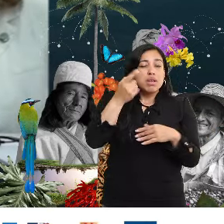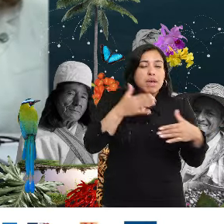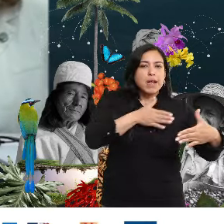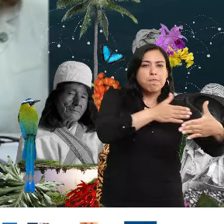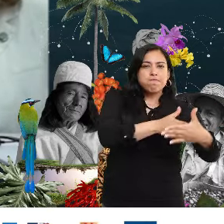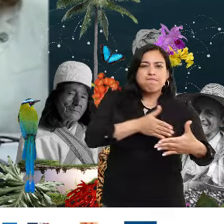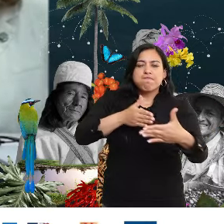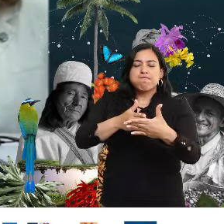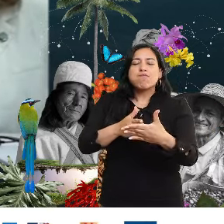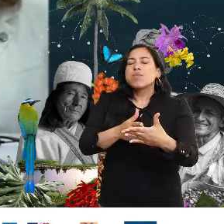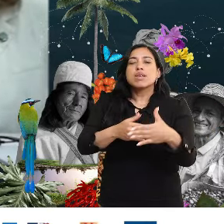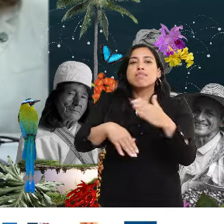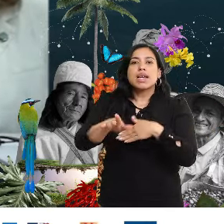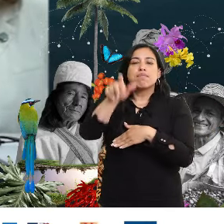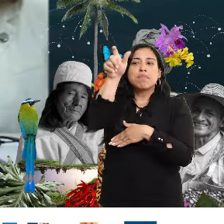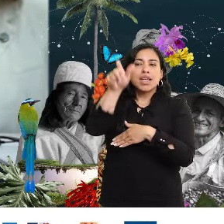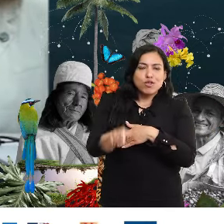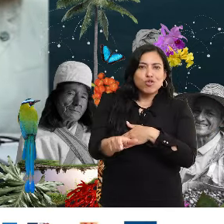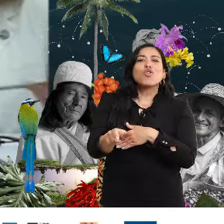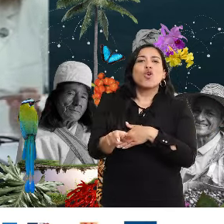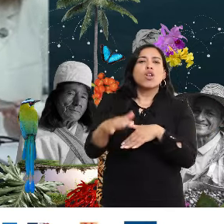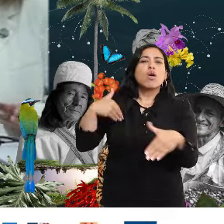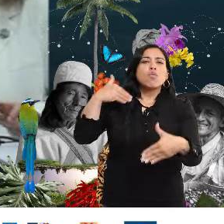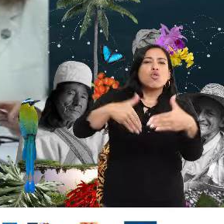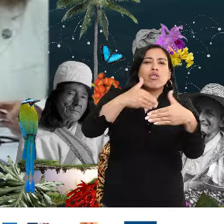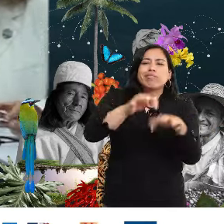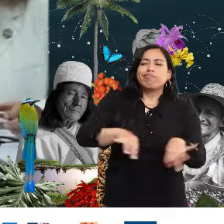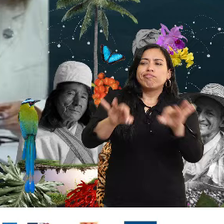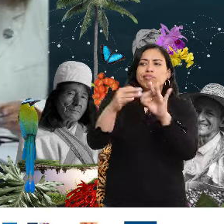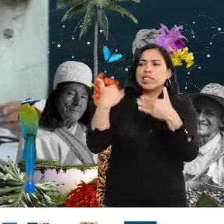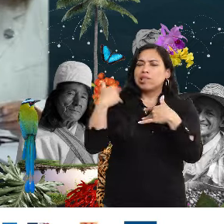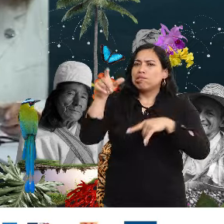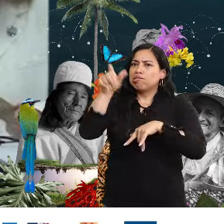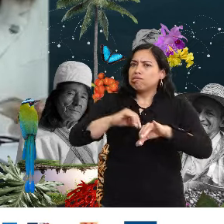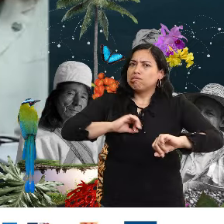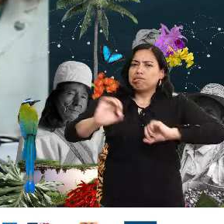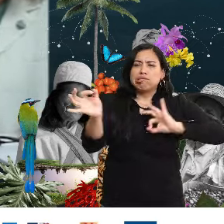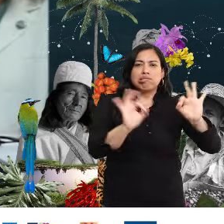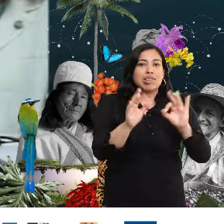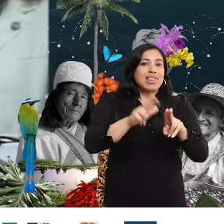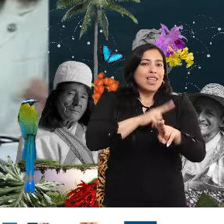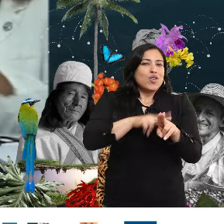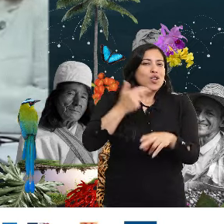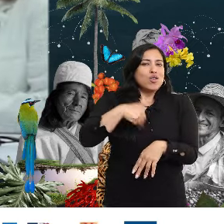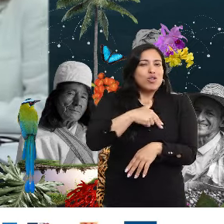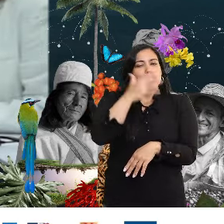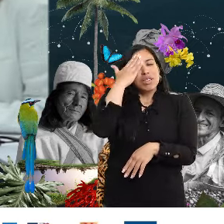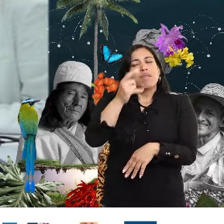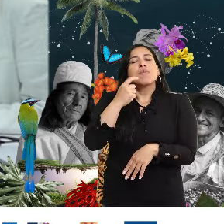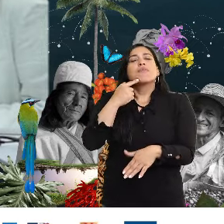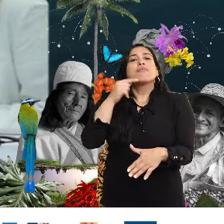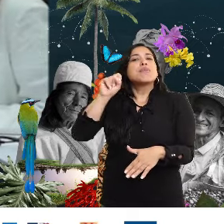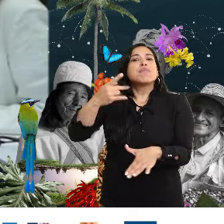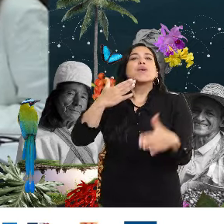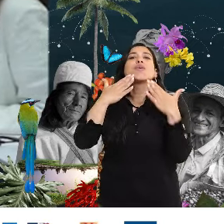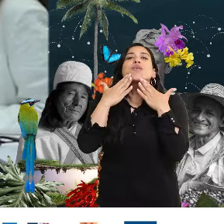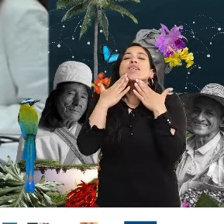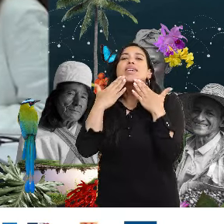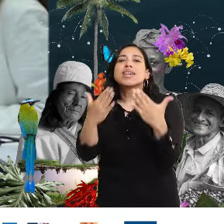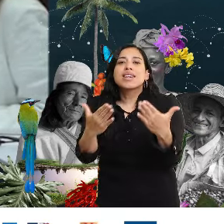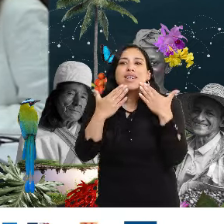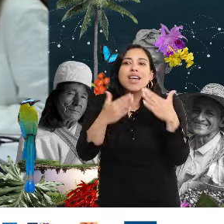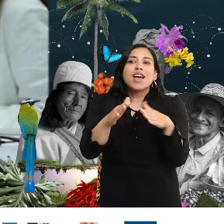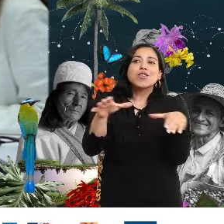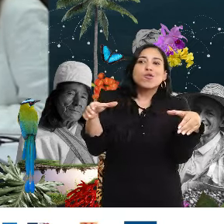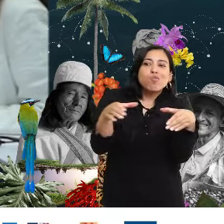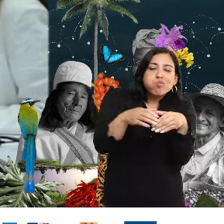sido la persona actuante en todo este proceso. Y naturalmente hay que agradecer a todos los socios